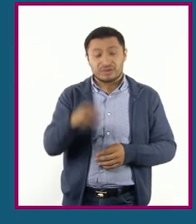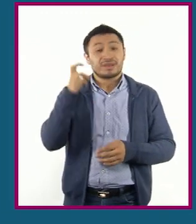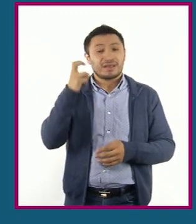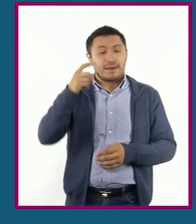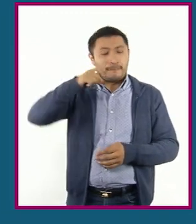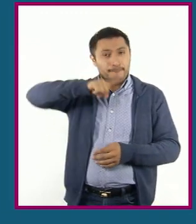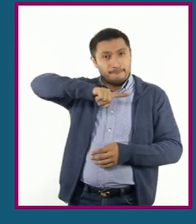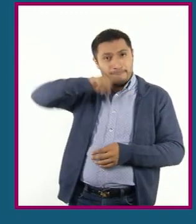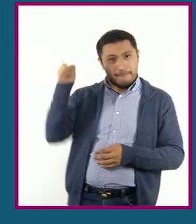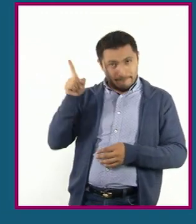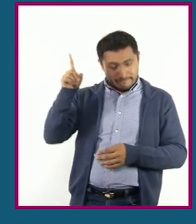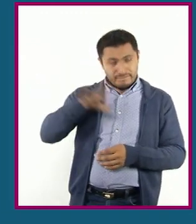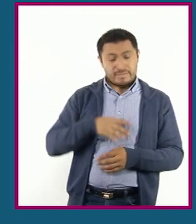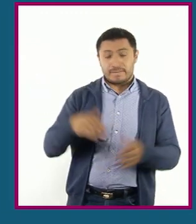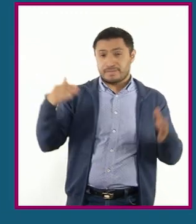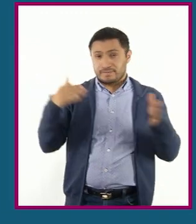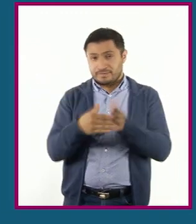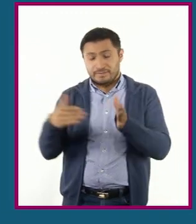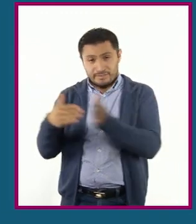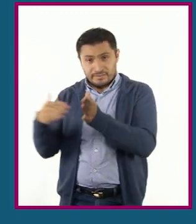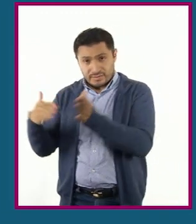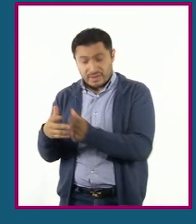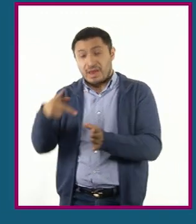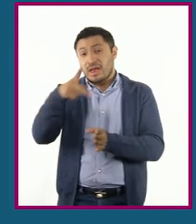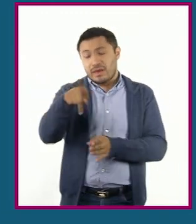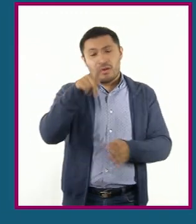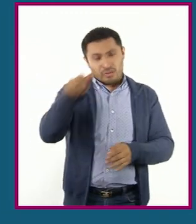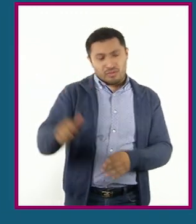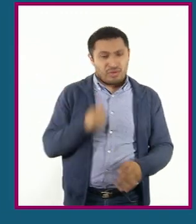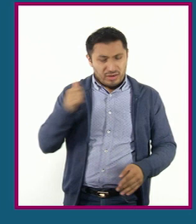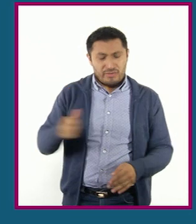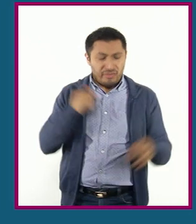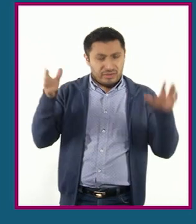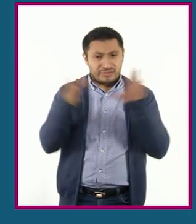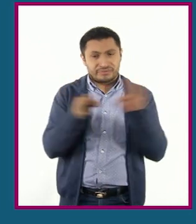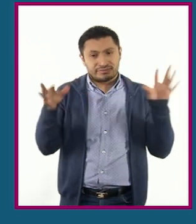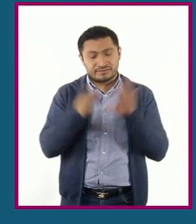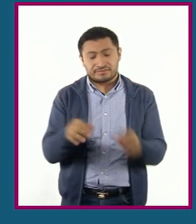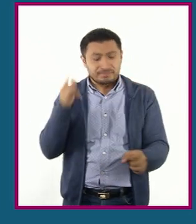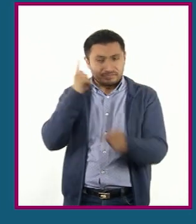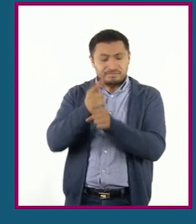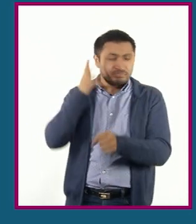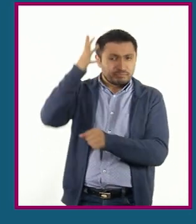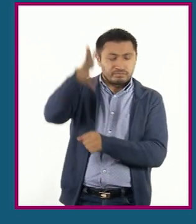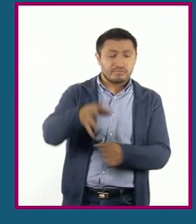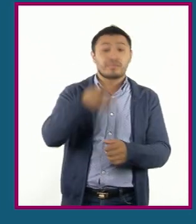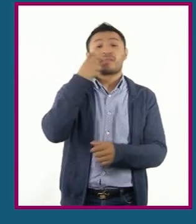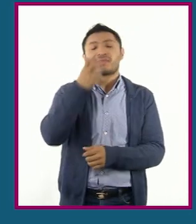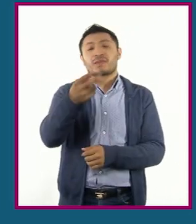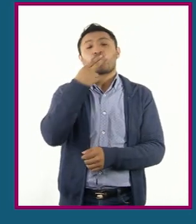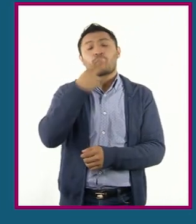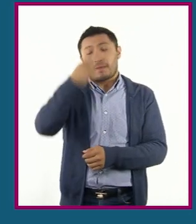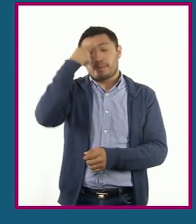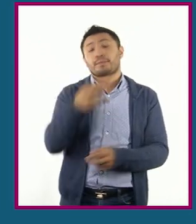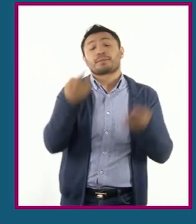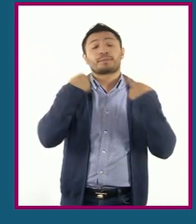sus limitaciones. Sin embargo, aprovechamos su función explicativa y predictiva. Por ello los usamos para representar de